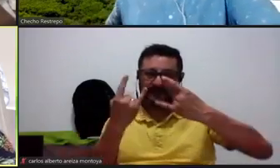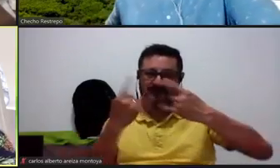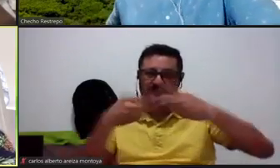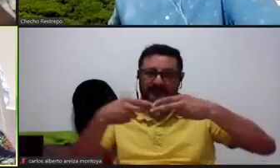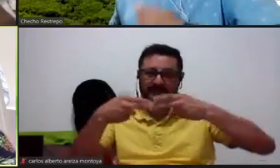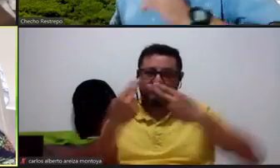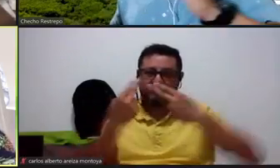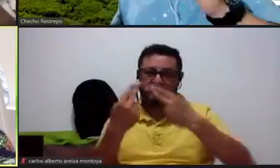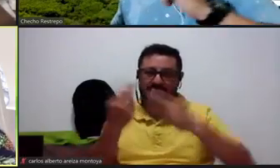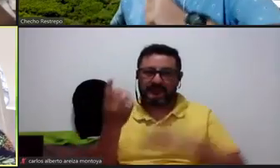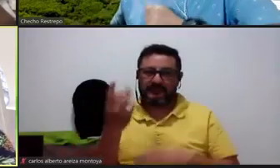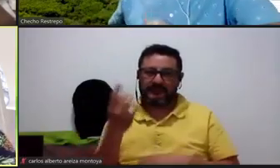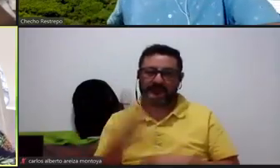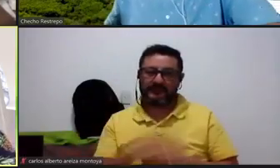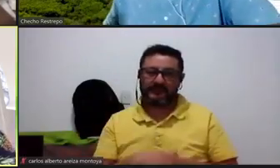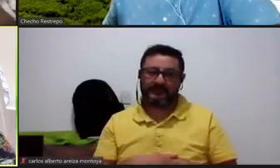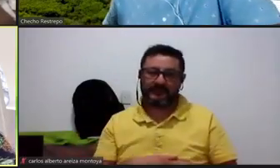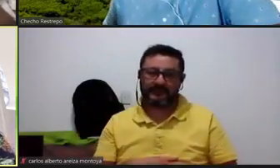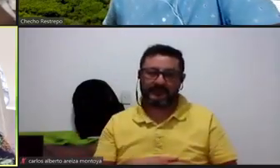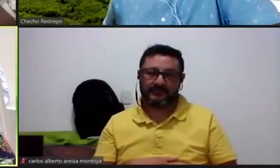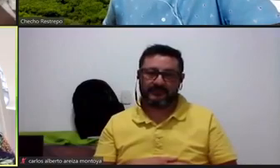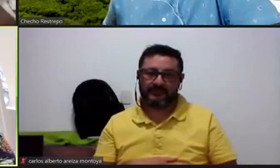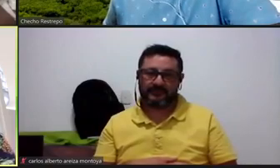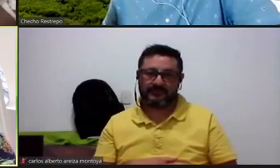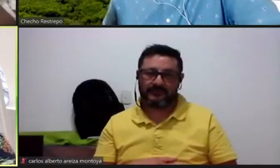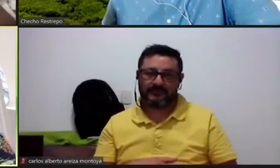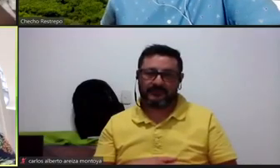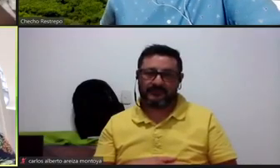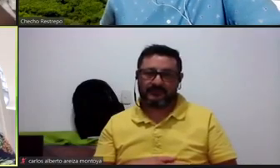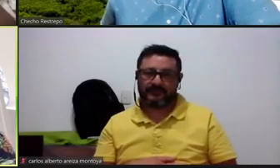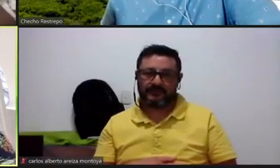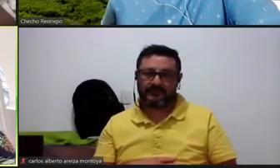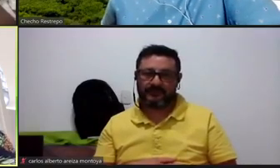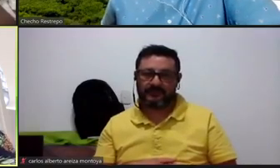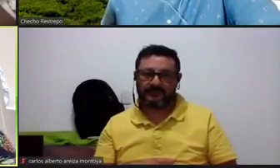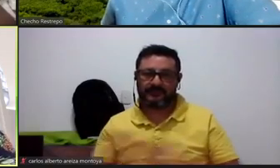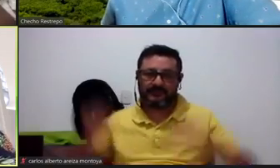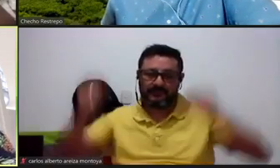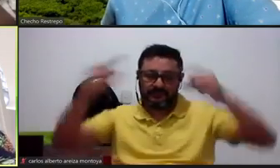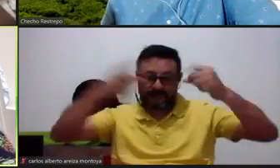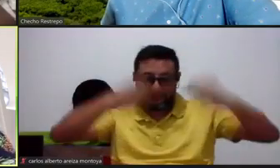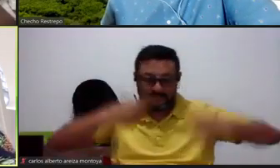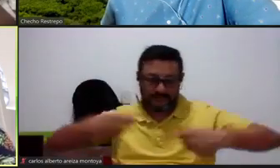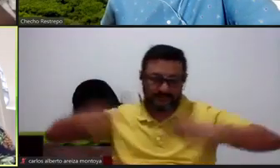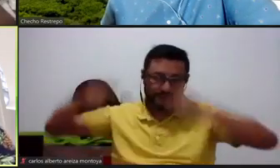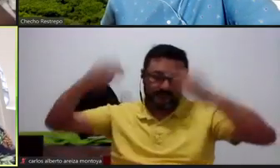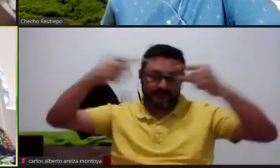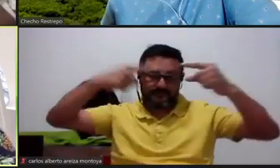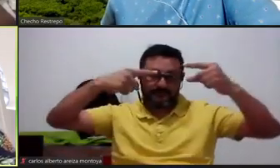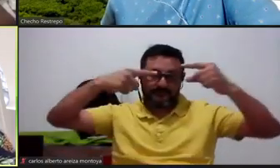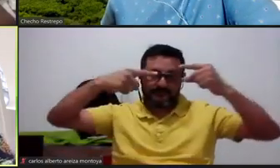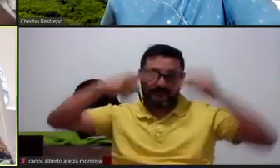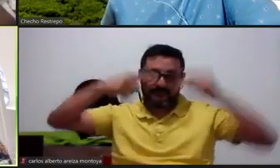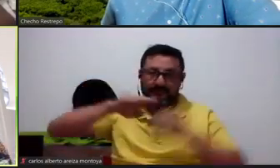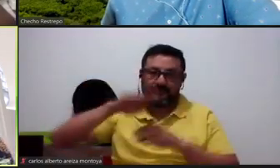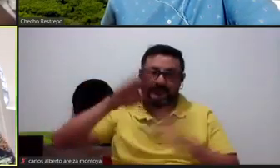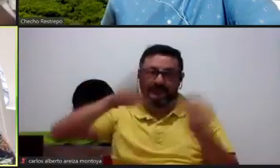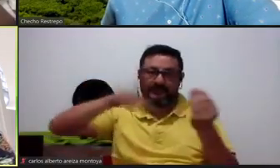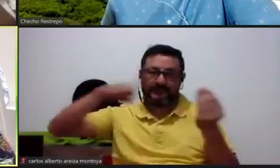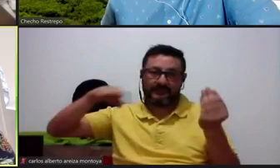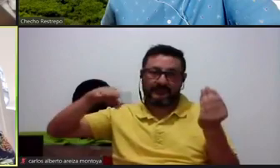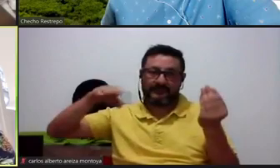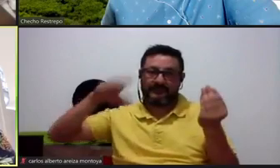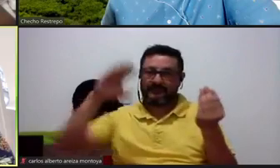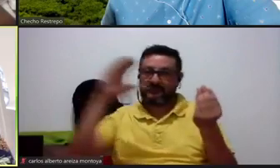doloroso, duele. Pero Sebastián, ¿cómo enfrenta uno una competencia en la que tú vas a representar al departamento o al país con